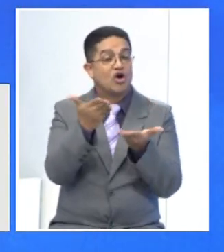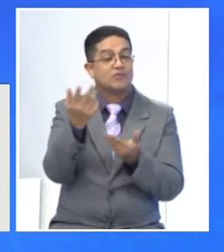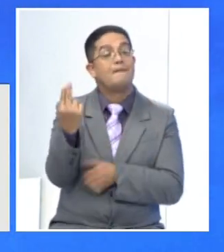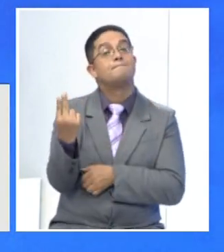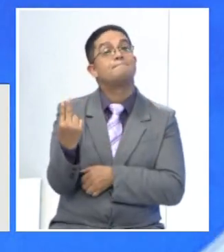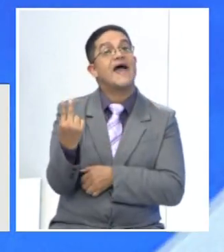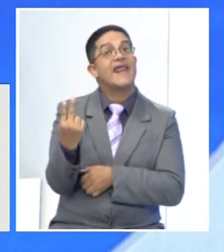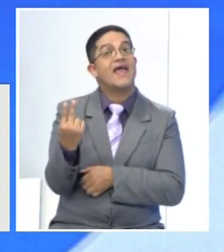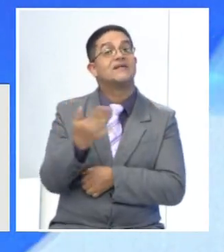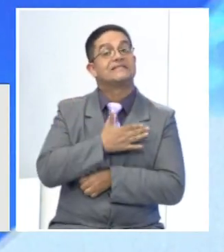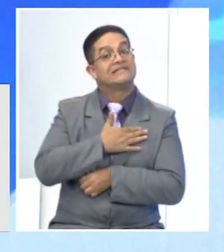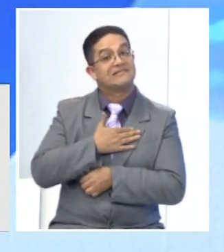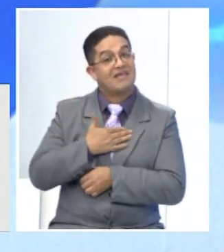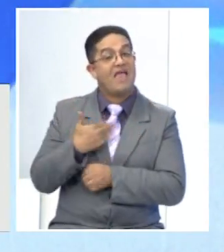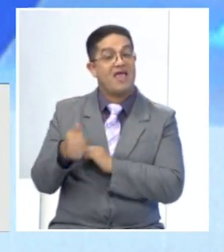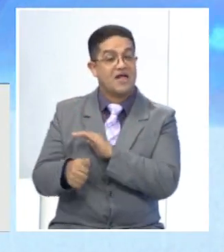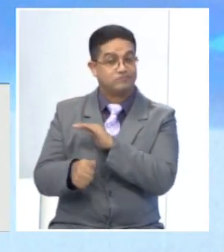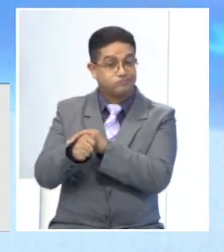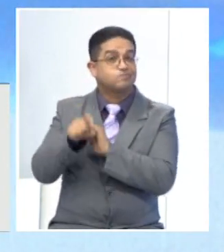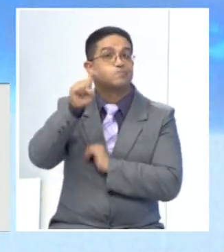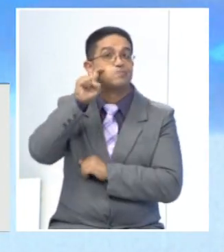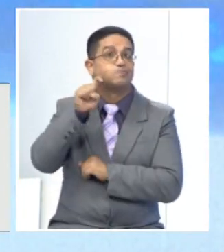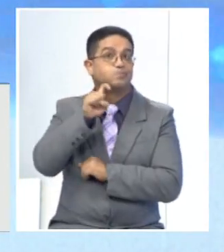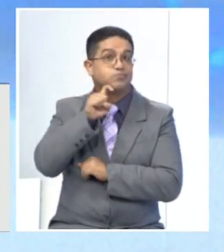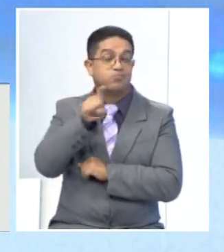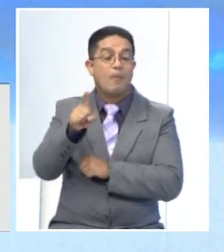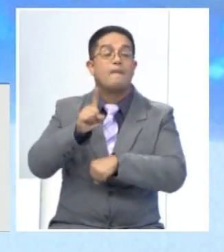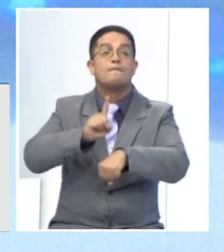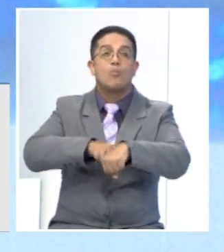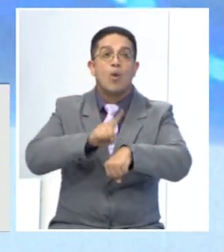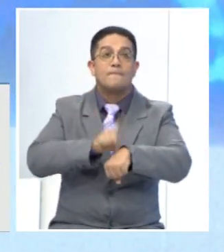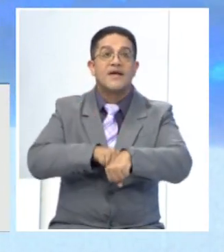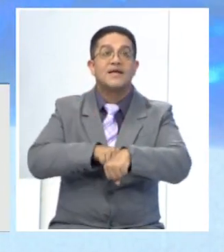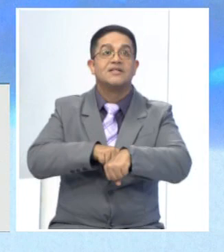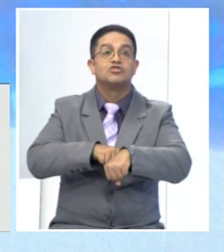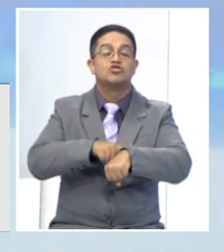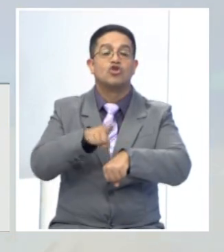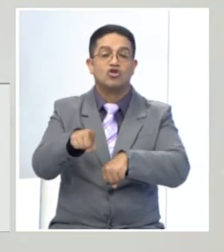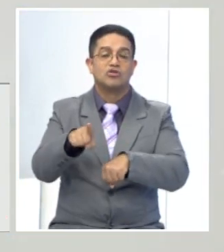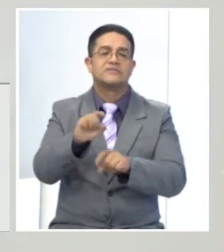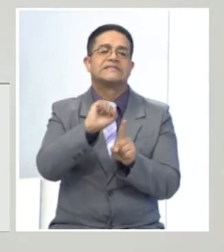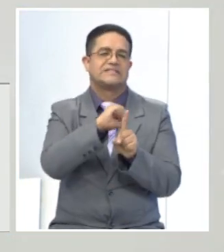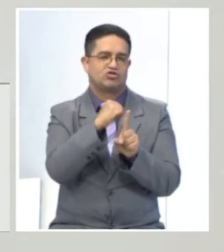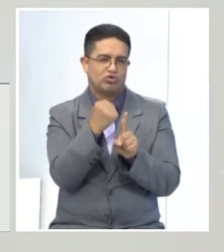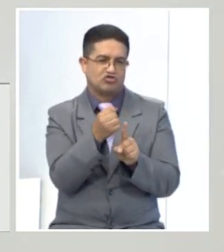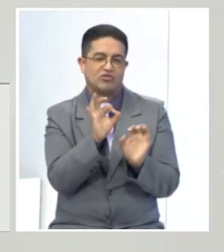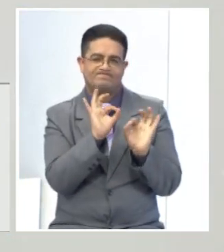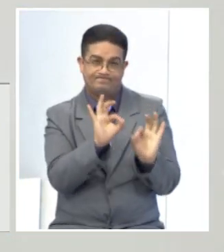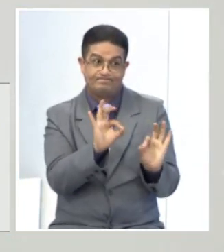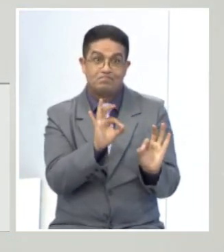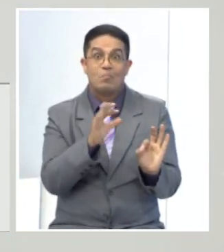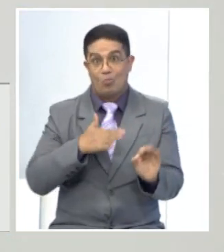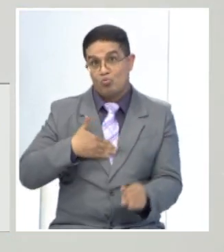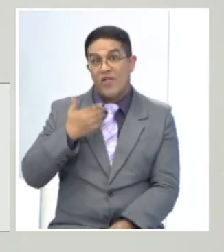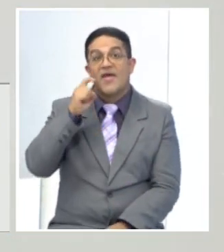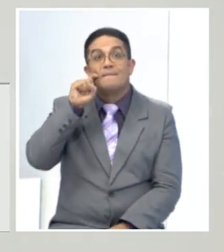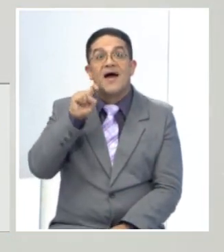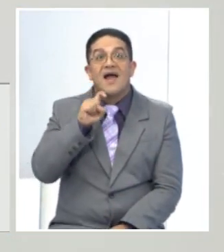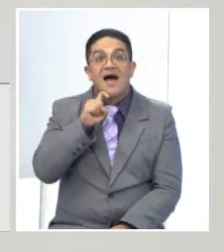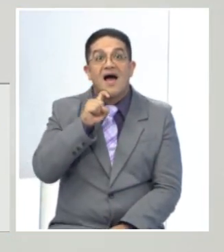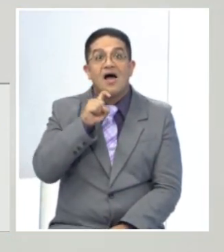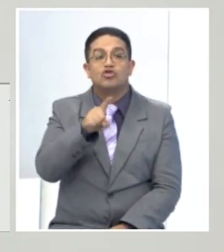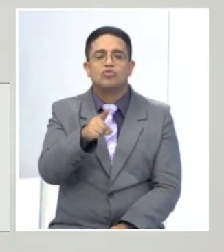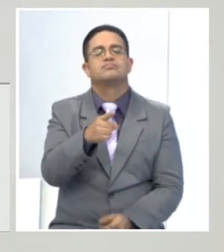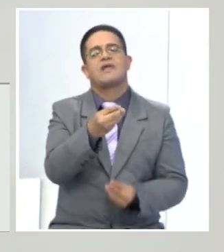que está buscando a futuro su bebé, es que en el momento en el cual encuentre las condiciones adecuadas para salir embarazado,